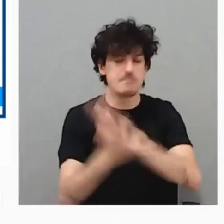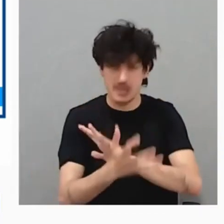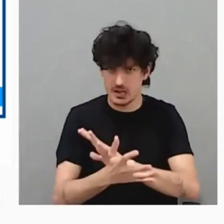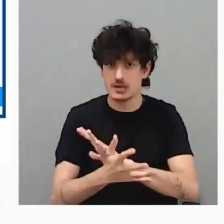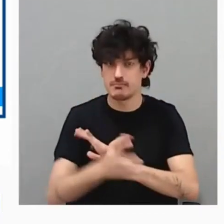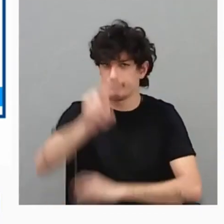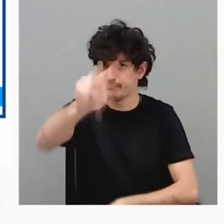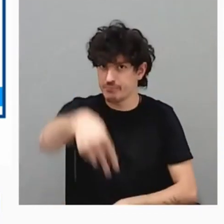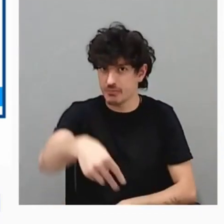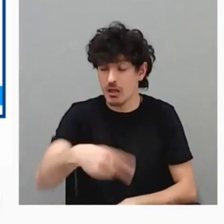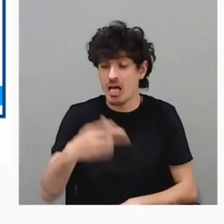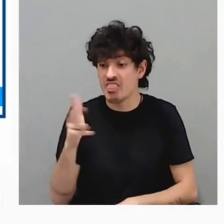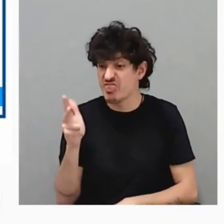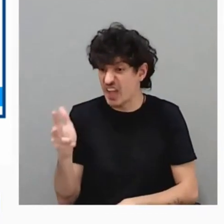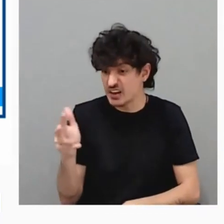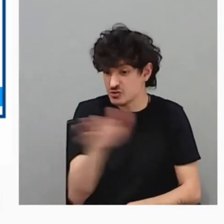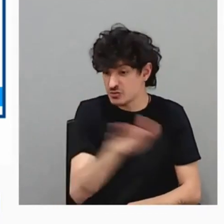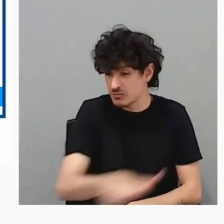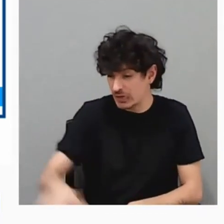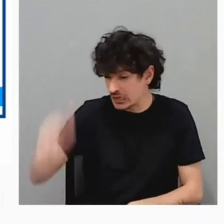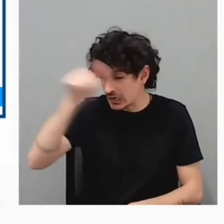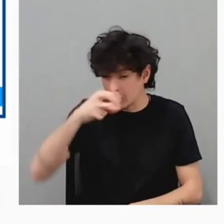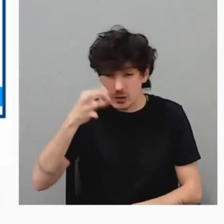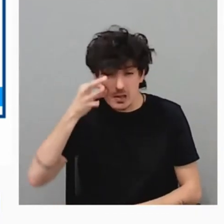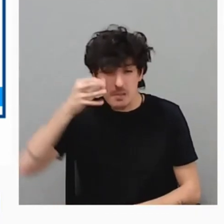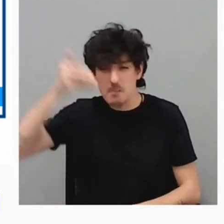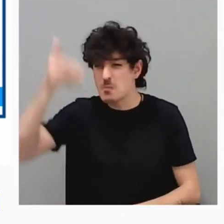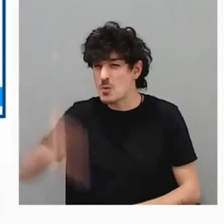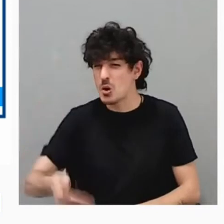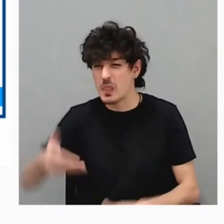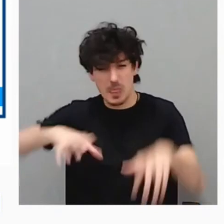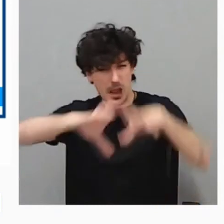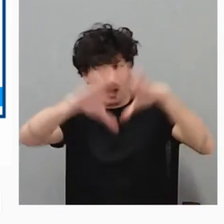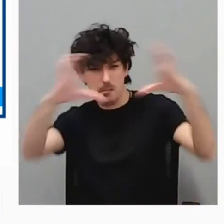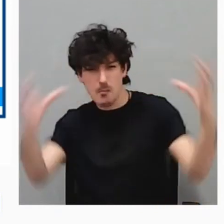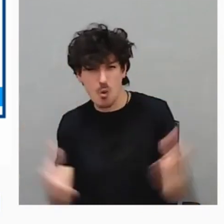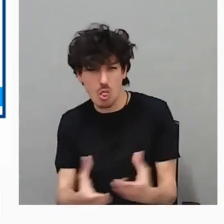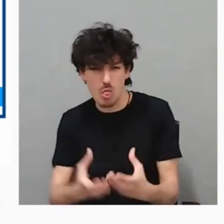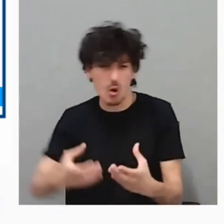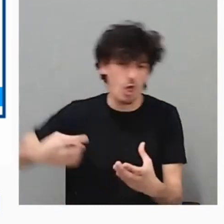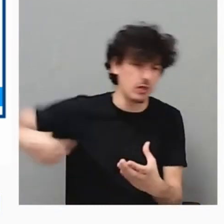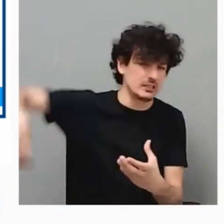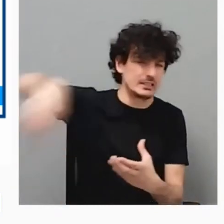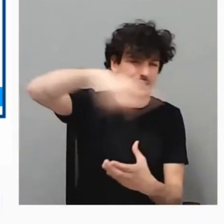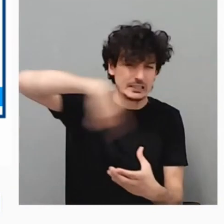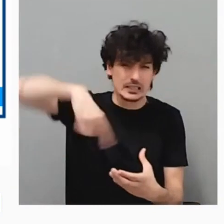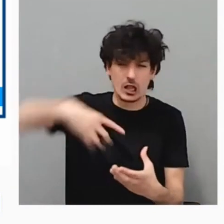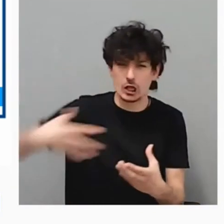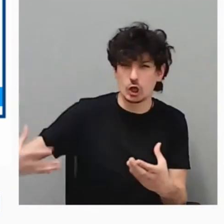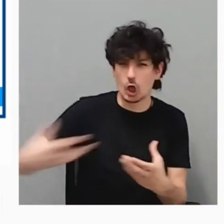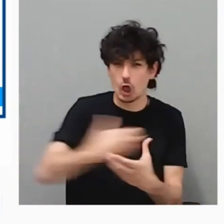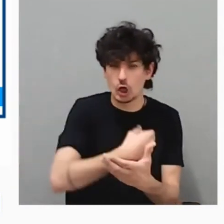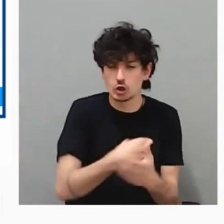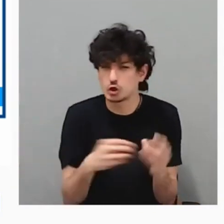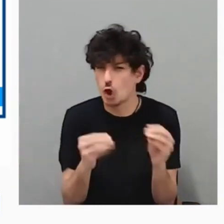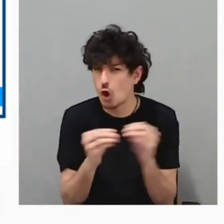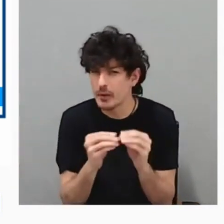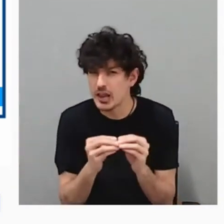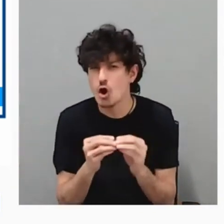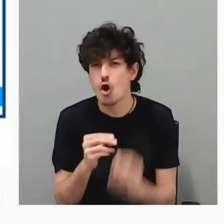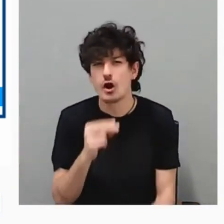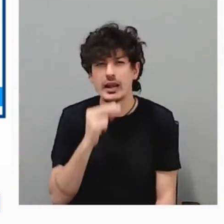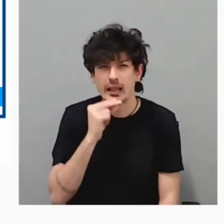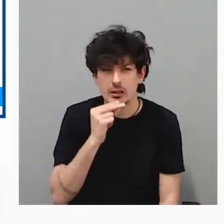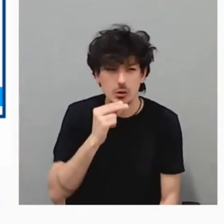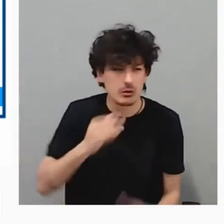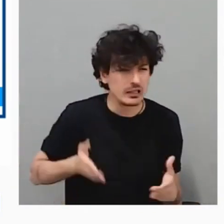todas las niñas, son tan importantes en todo lugar y siempre que los nuestros. Sobrinos, nietos, hijos, todos